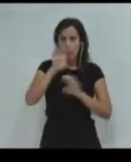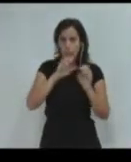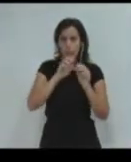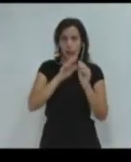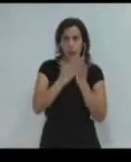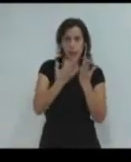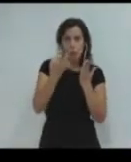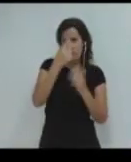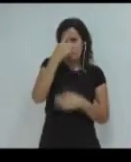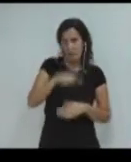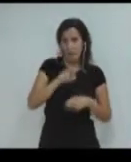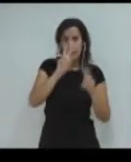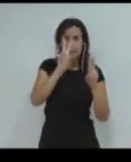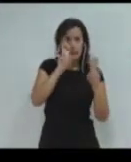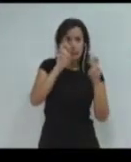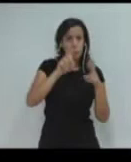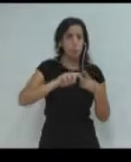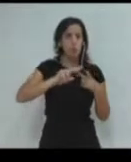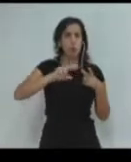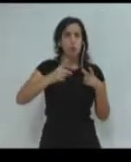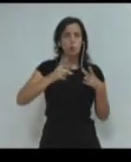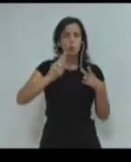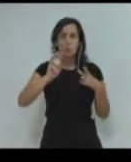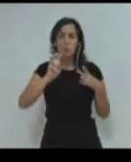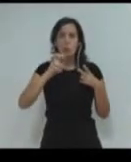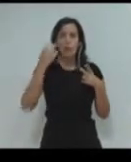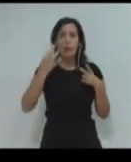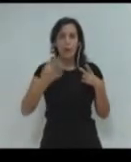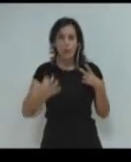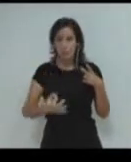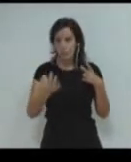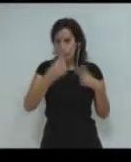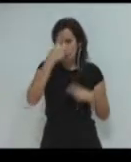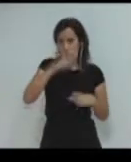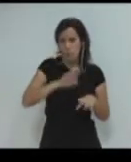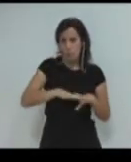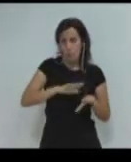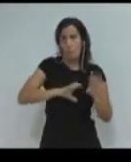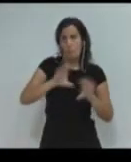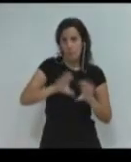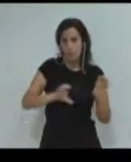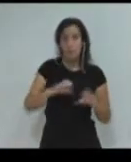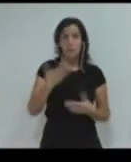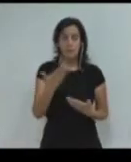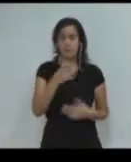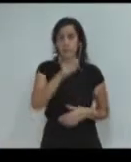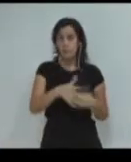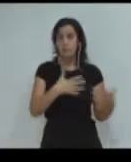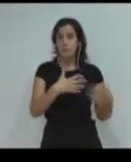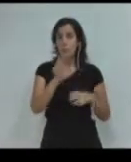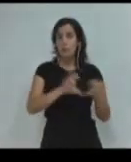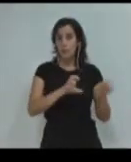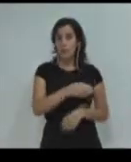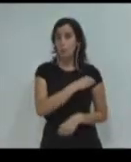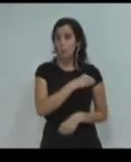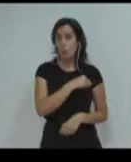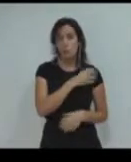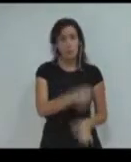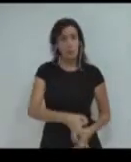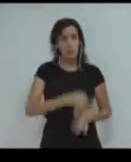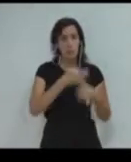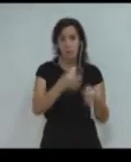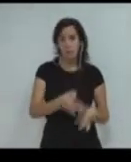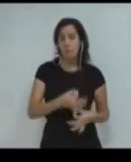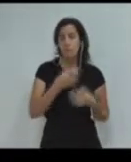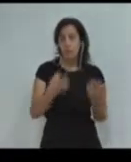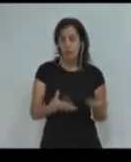es un capítulo, si esto es un subcapítulo, si esto es una nota a pie de Efectivamente. página. O sea, tienes Eso es lo primero que saberlo. te pregunta un maquetador realmente. Eso es lo primero que te pregunta un Claro,